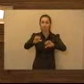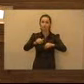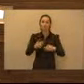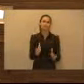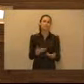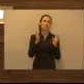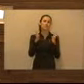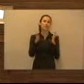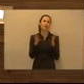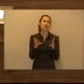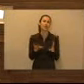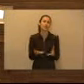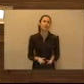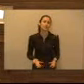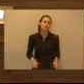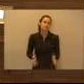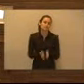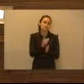en